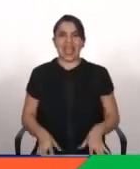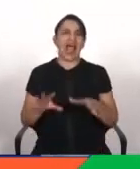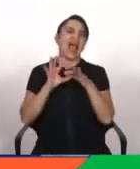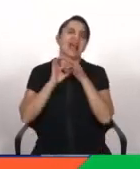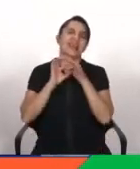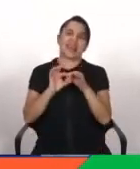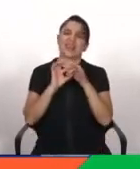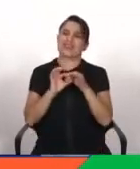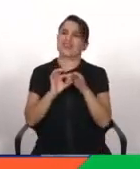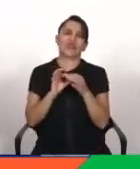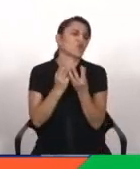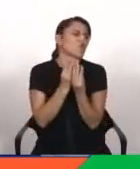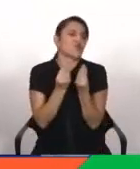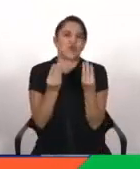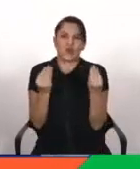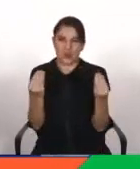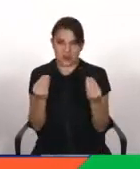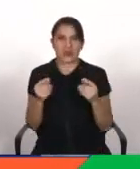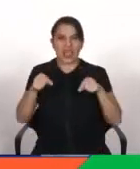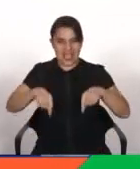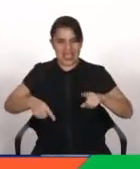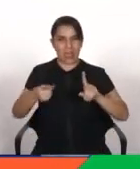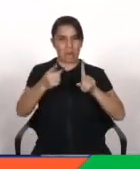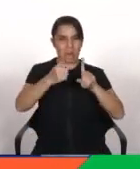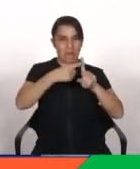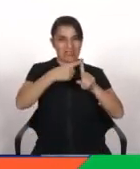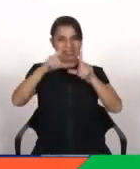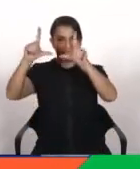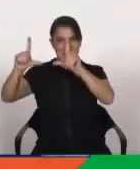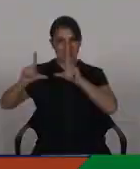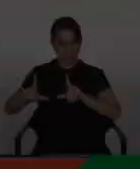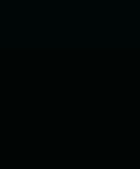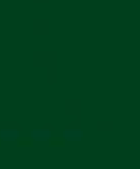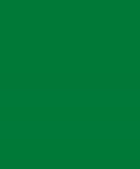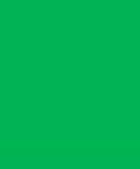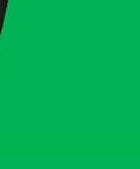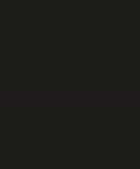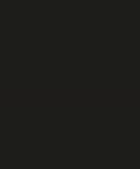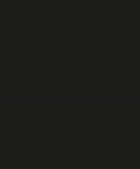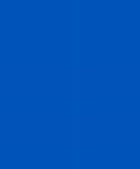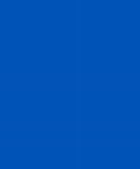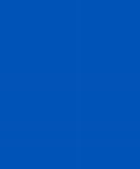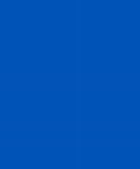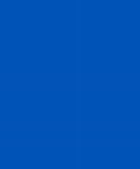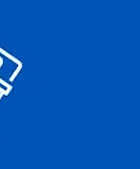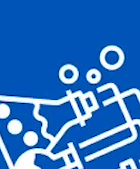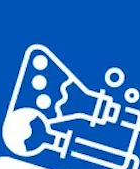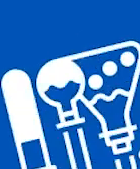agradezco un millón que hayan estado acá participando en esta Divulgacon.